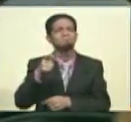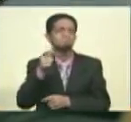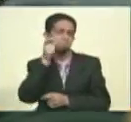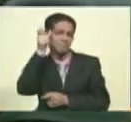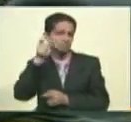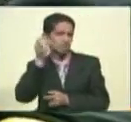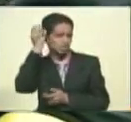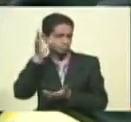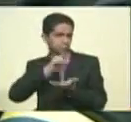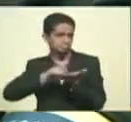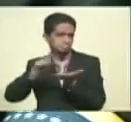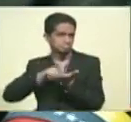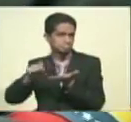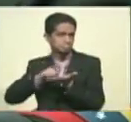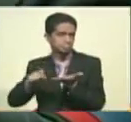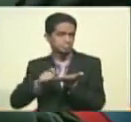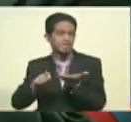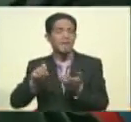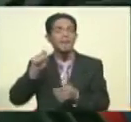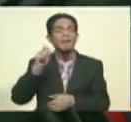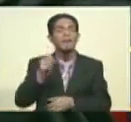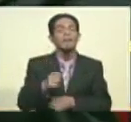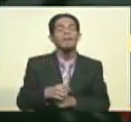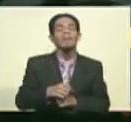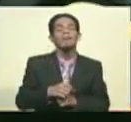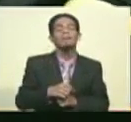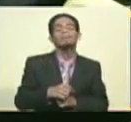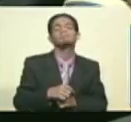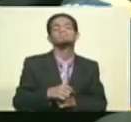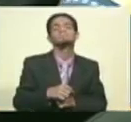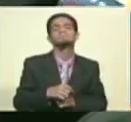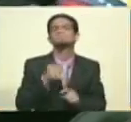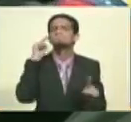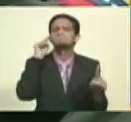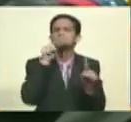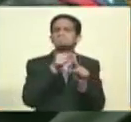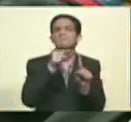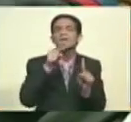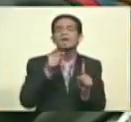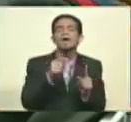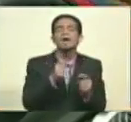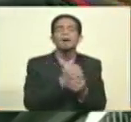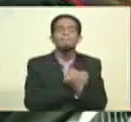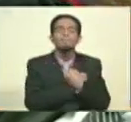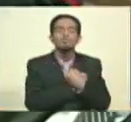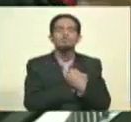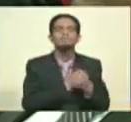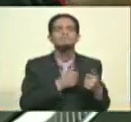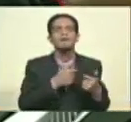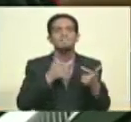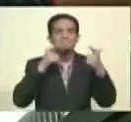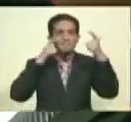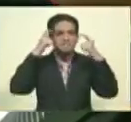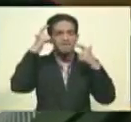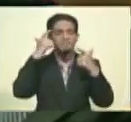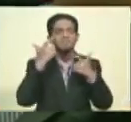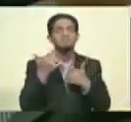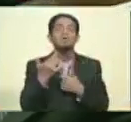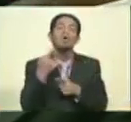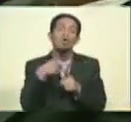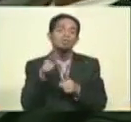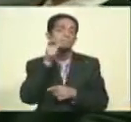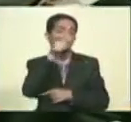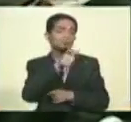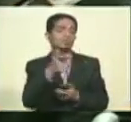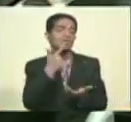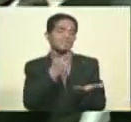en varias oportunidades. La razón amorosa de Chávez. Lo han escrito, lo han mencionado estos